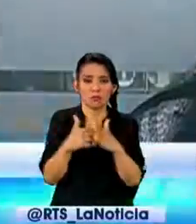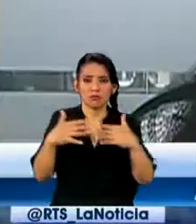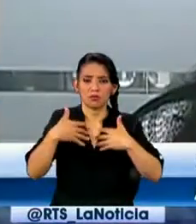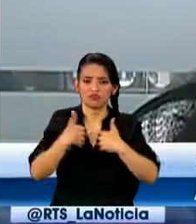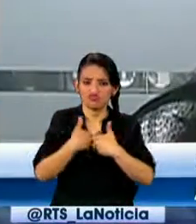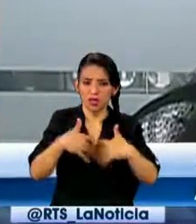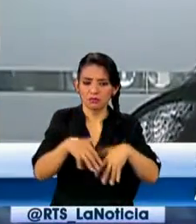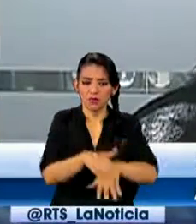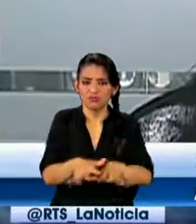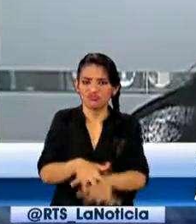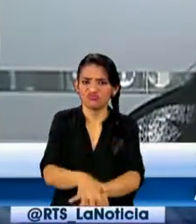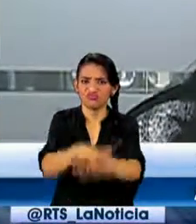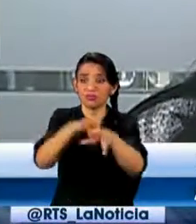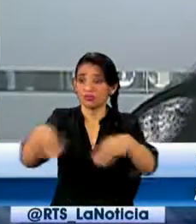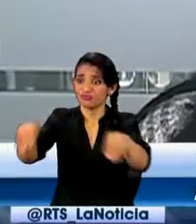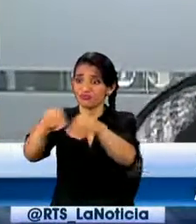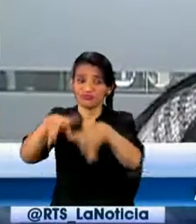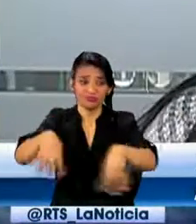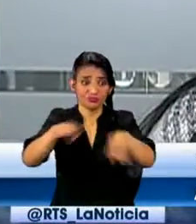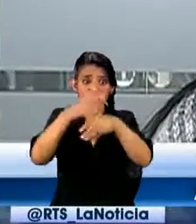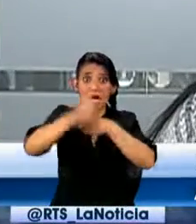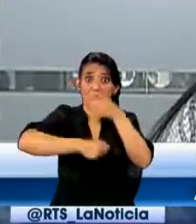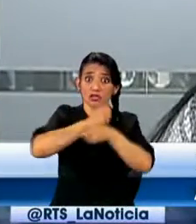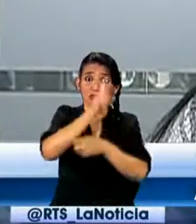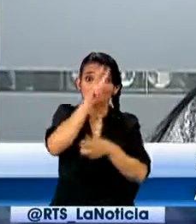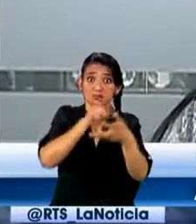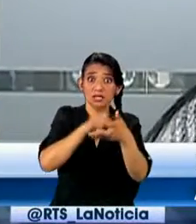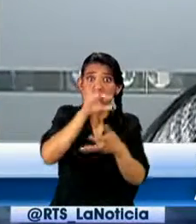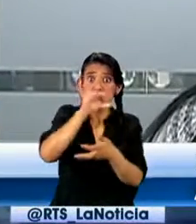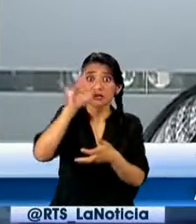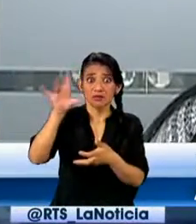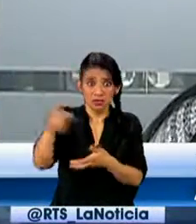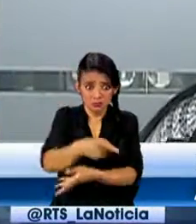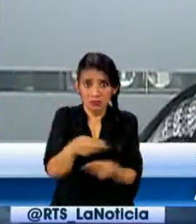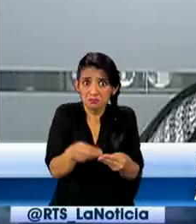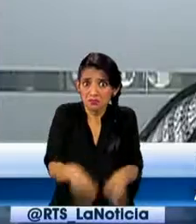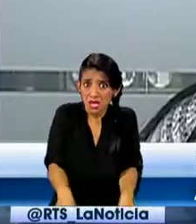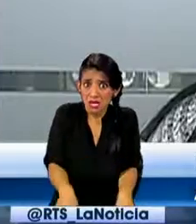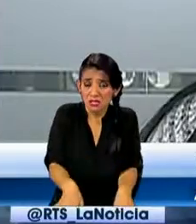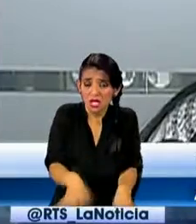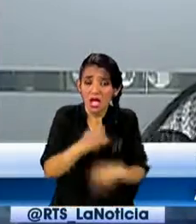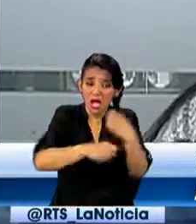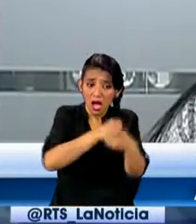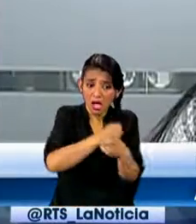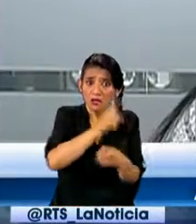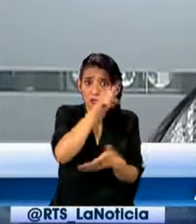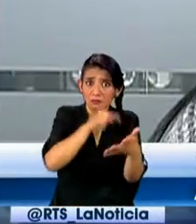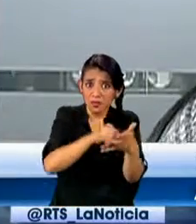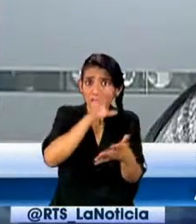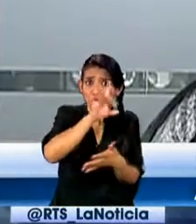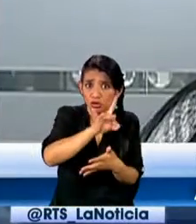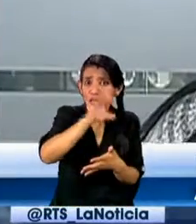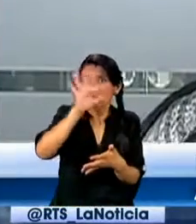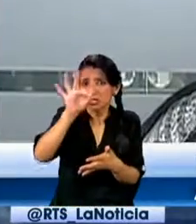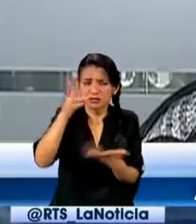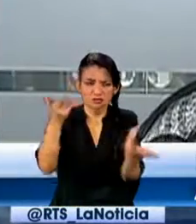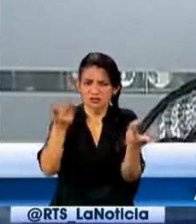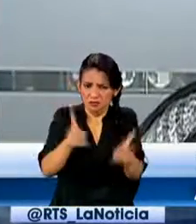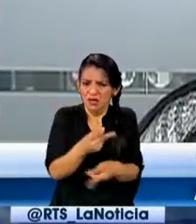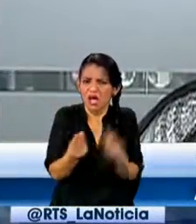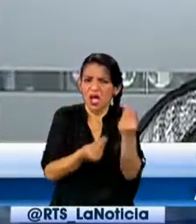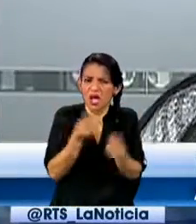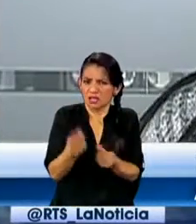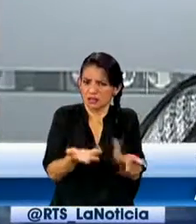como terrestres fueron afectados en el año de 1998, en el 82-83. ¿Qué se está haciendo ante esto?